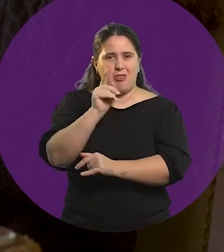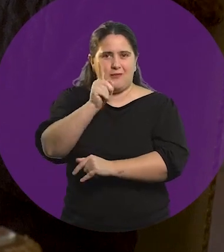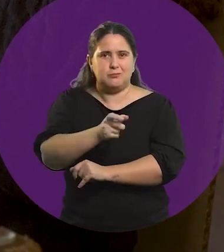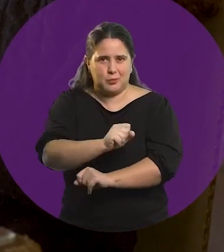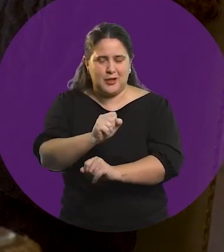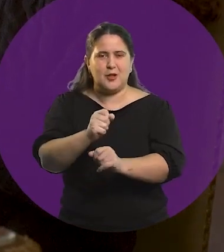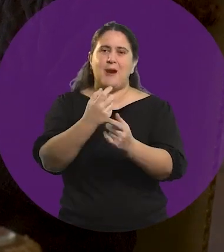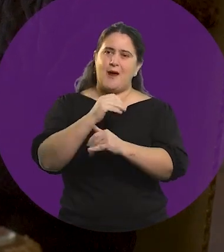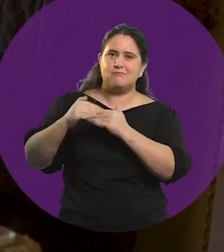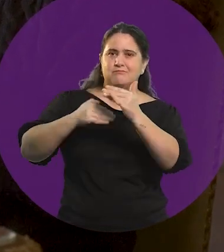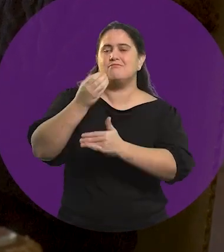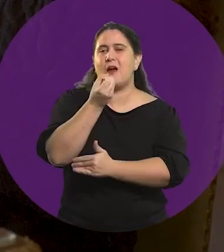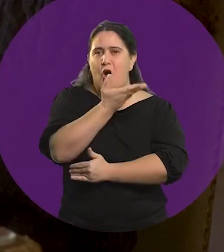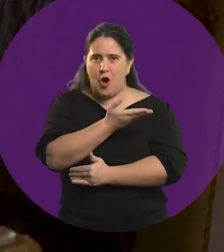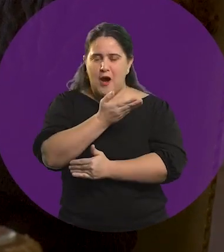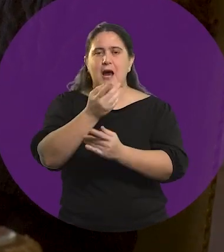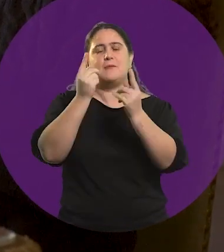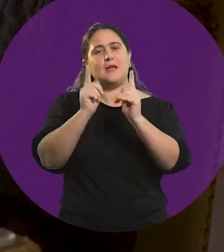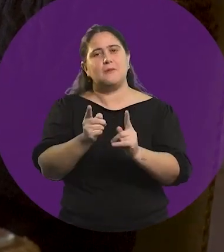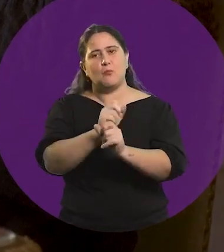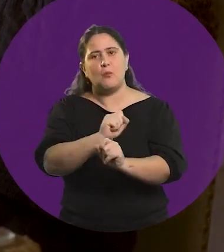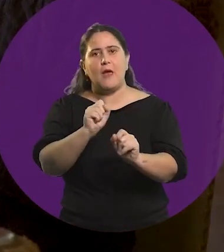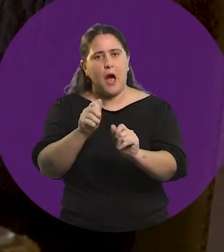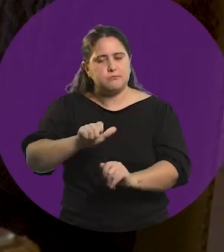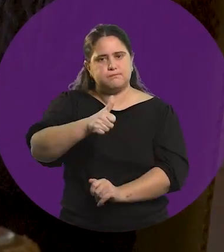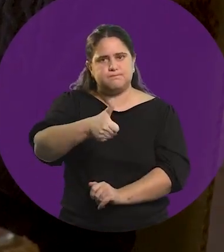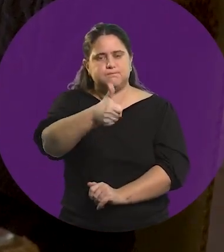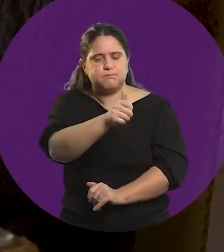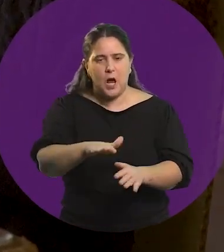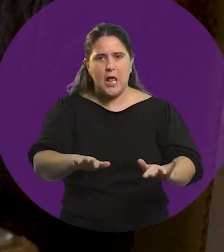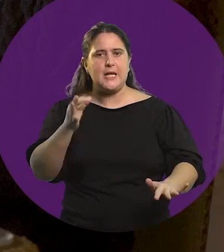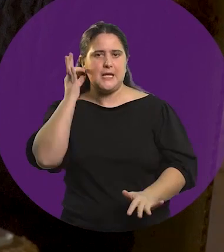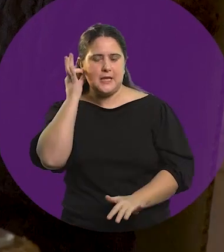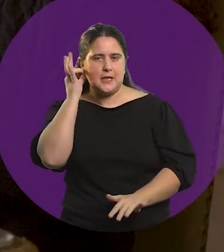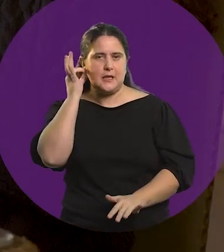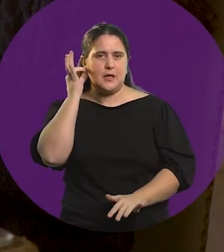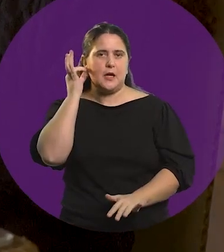sucede, para poder mejorar nuestros programas y para poder, en definitiva, lograr que más niñas